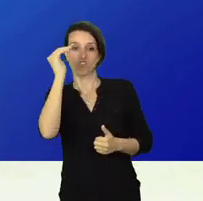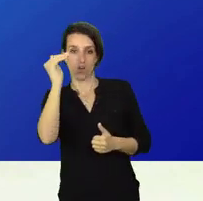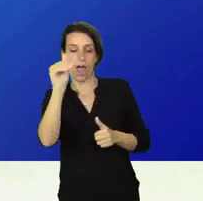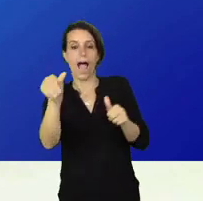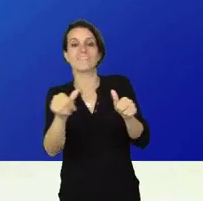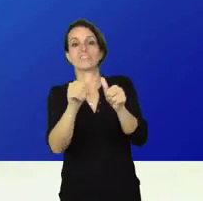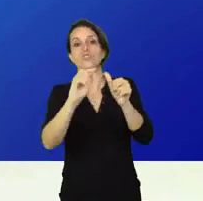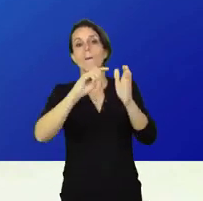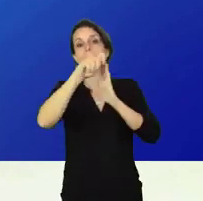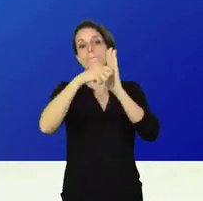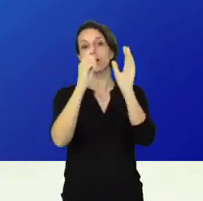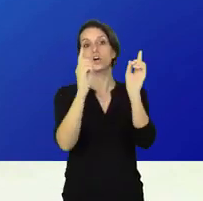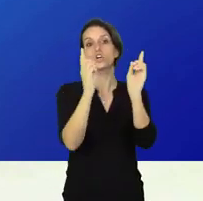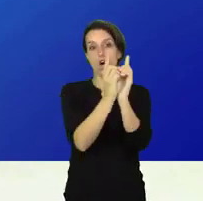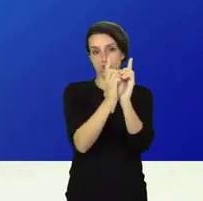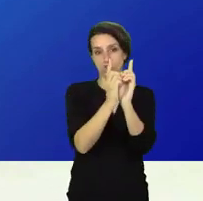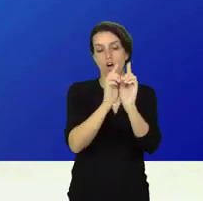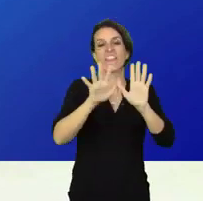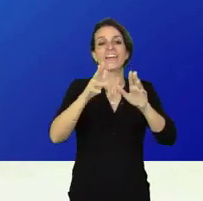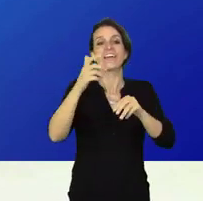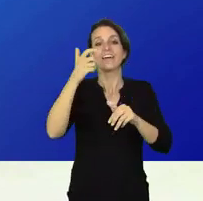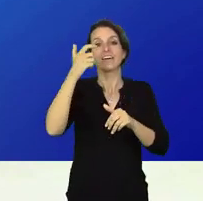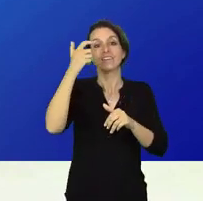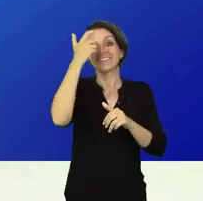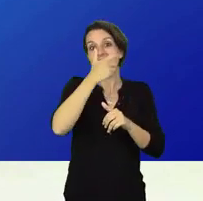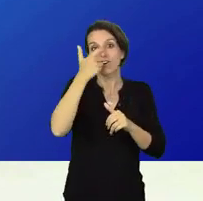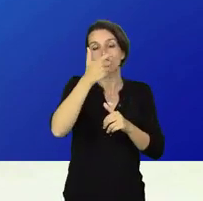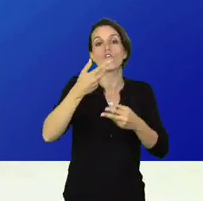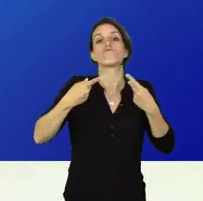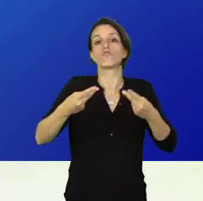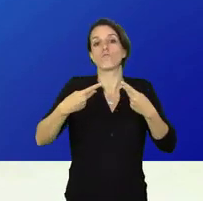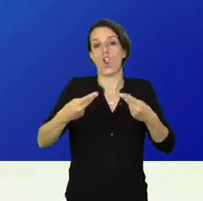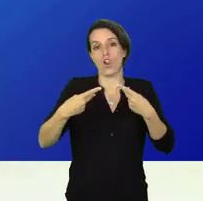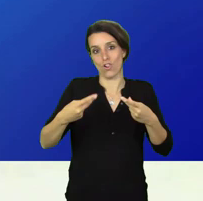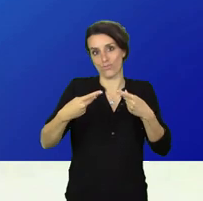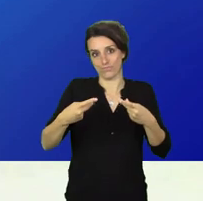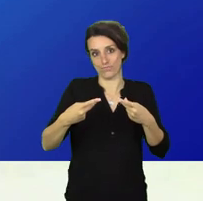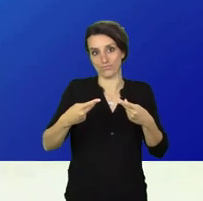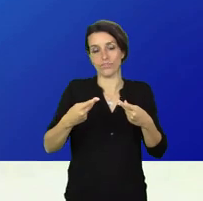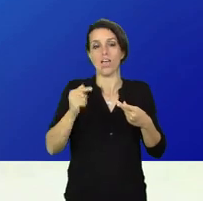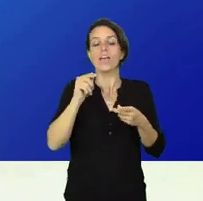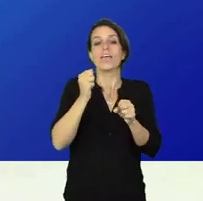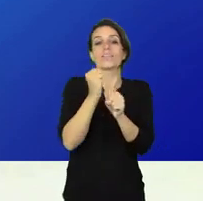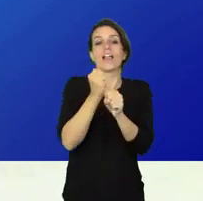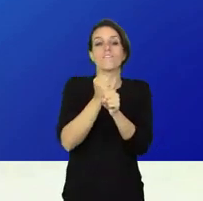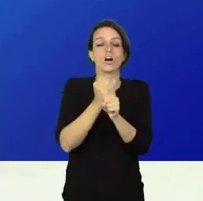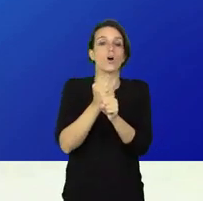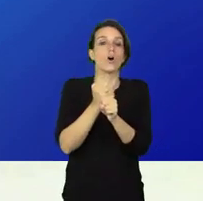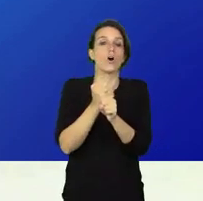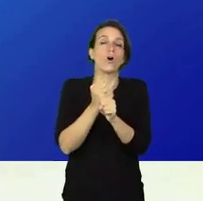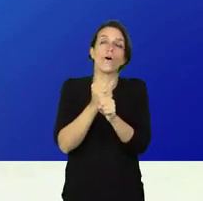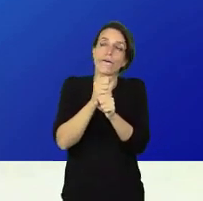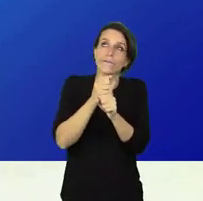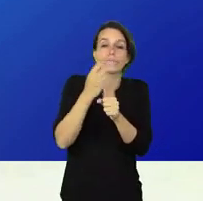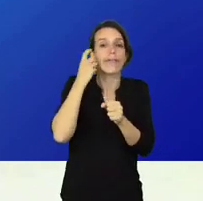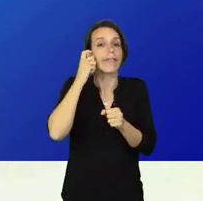cortometraje con la selección uruguaya de fútbol para ciegos, que también se trabajó en la generación de un contenido desde